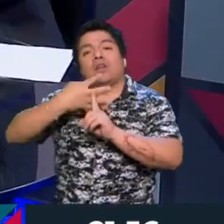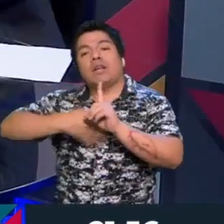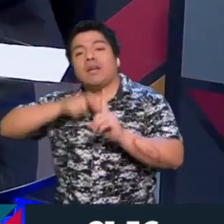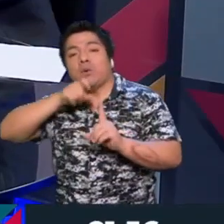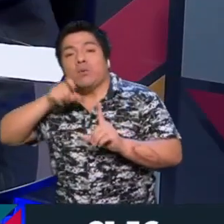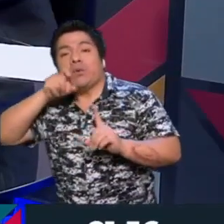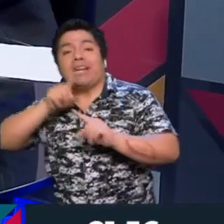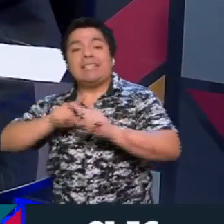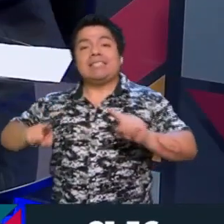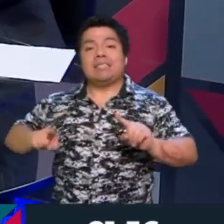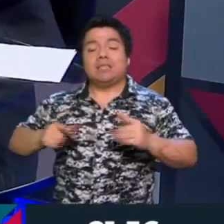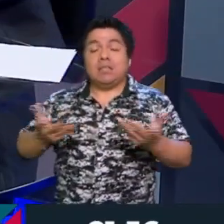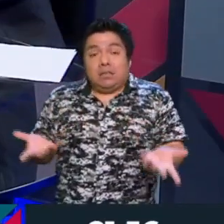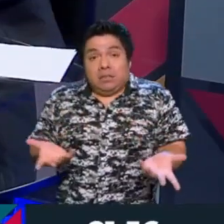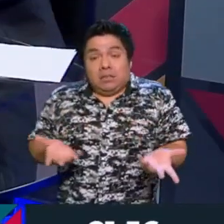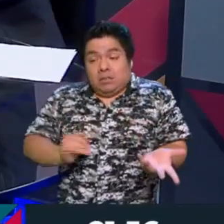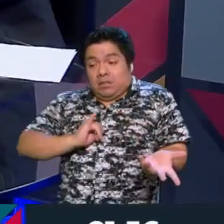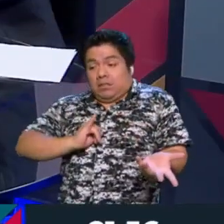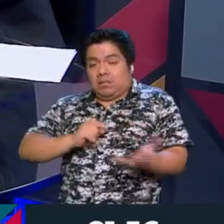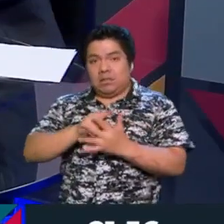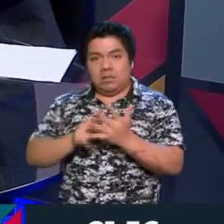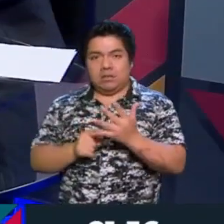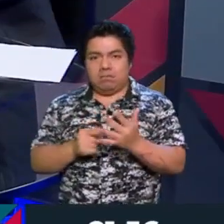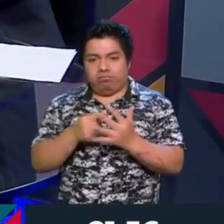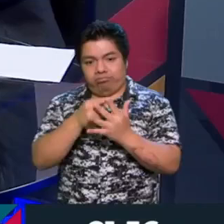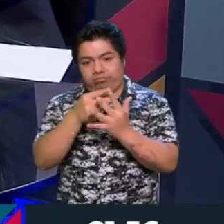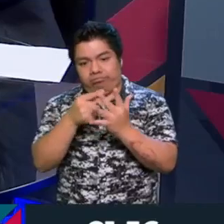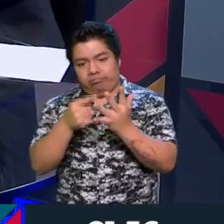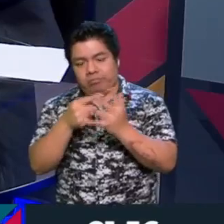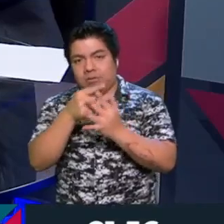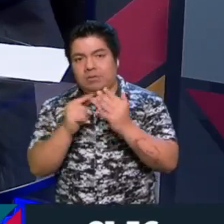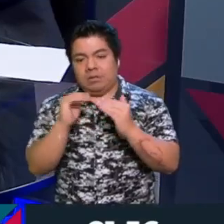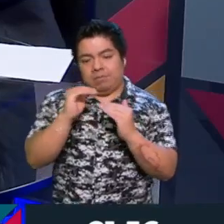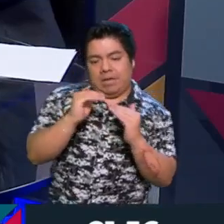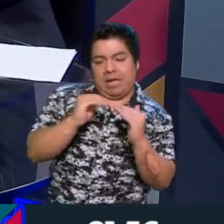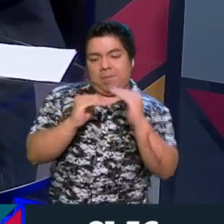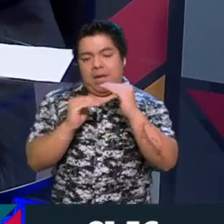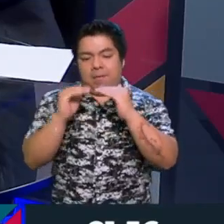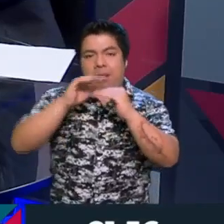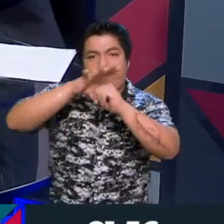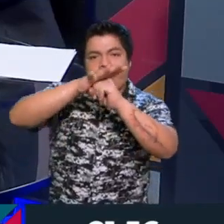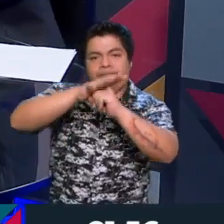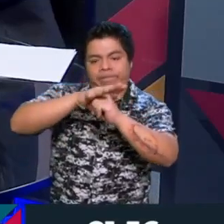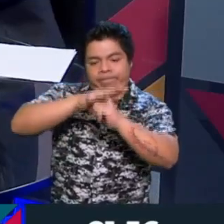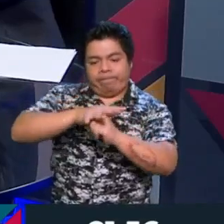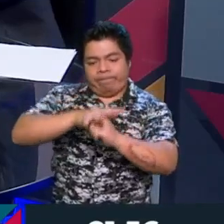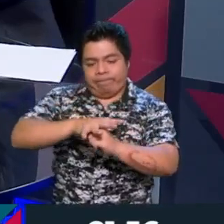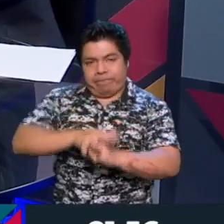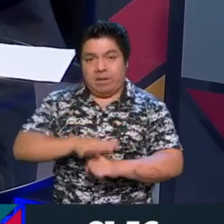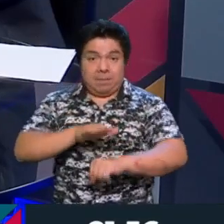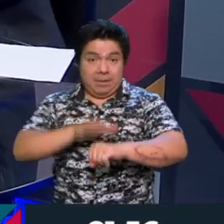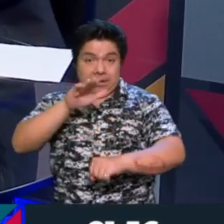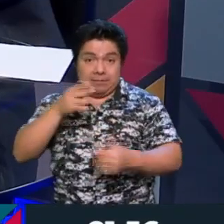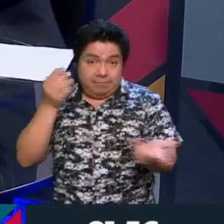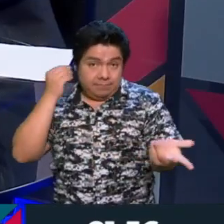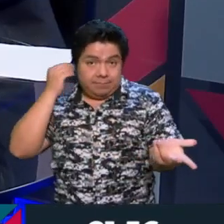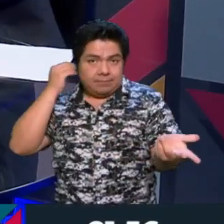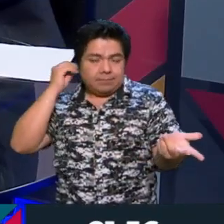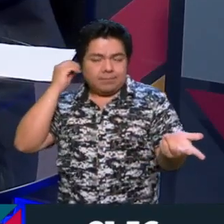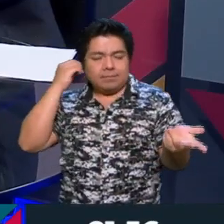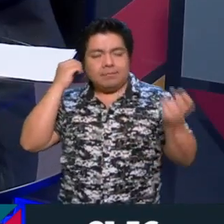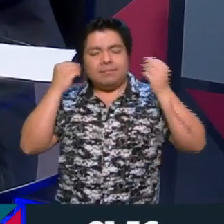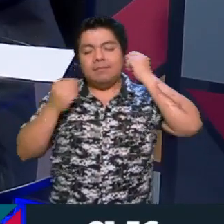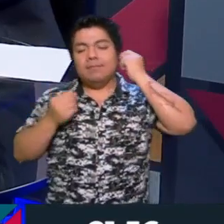su sexualidad y su identidad. Son diferentes capas de opresión. Y obviamente esto tiene